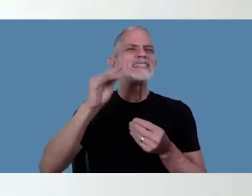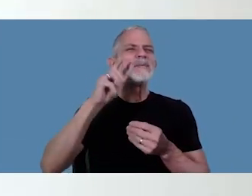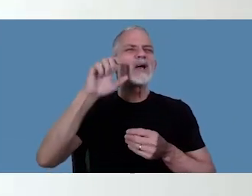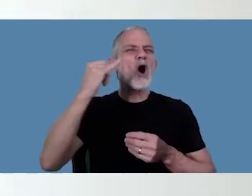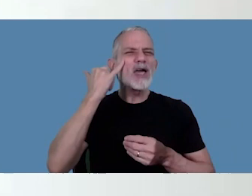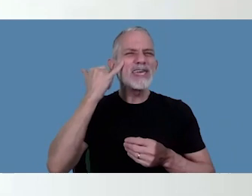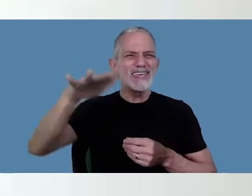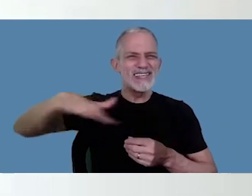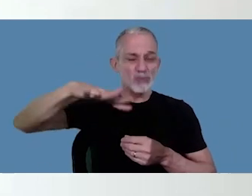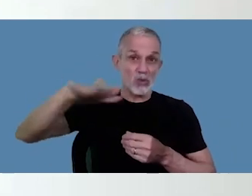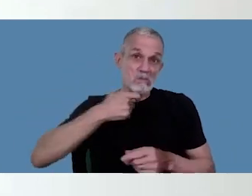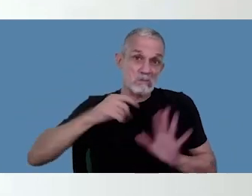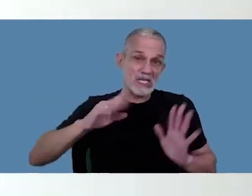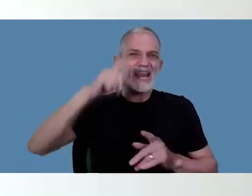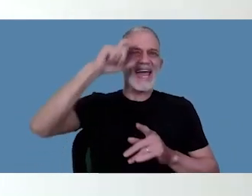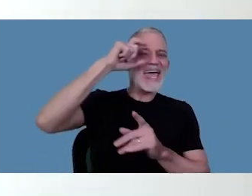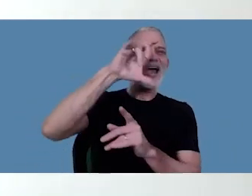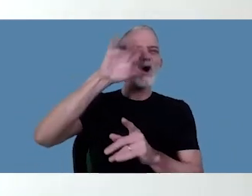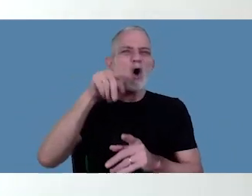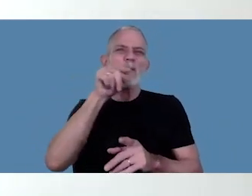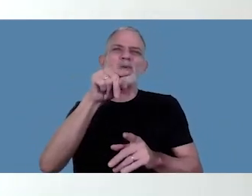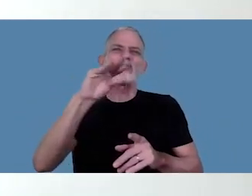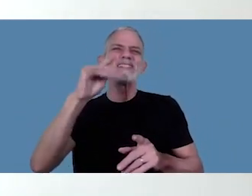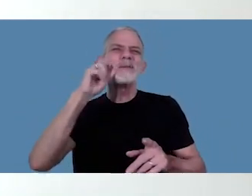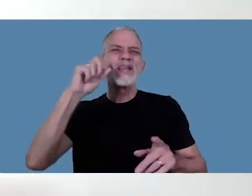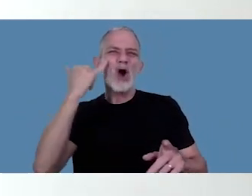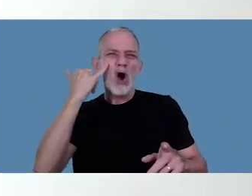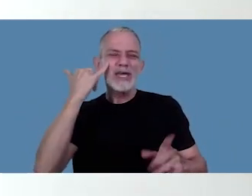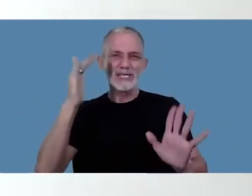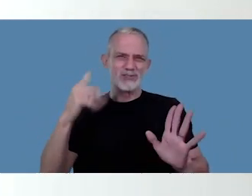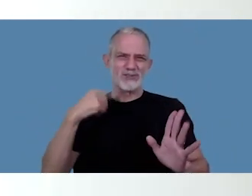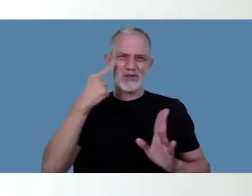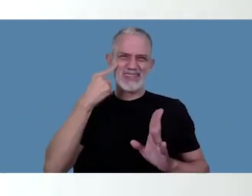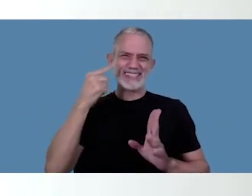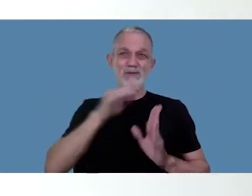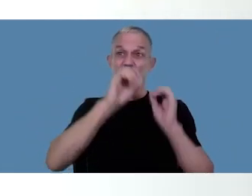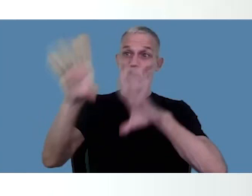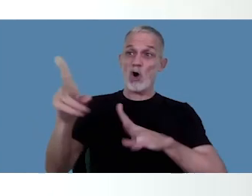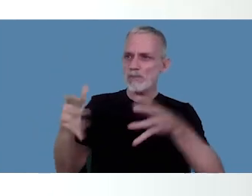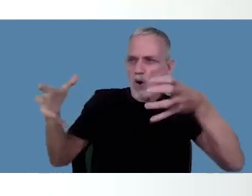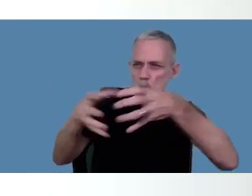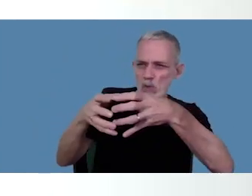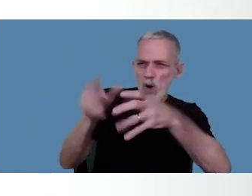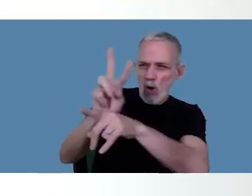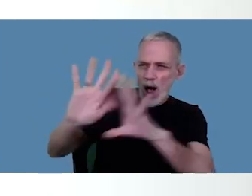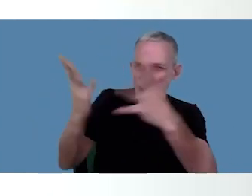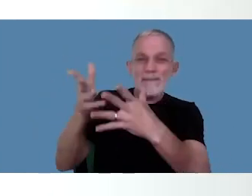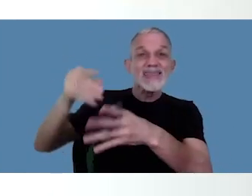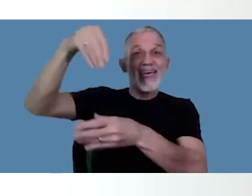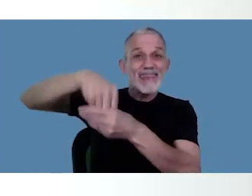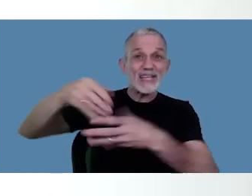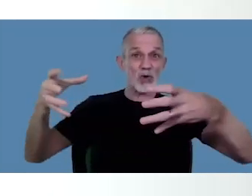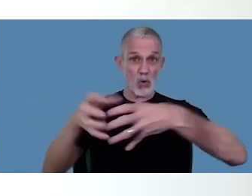nos quieran seguir, eco.chivilcoy. Bueno, yo vivía en Capital, me vine a vivir a Chivilcoy. En Chivilcoy armé una agrupación ambiental. Dentro de la agrupación